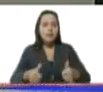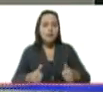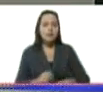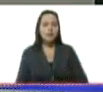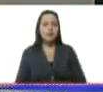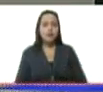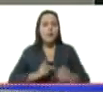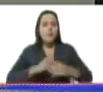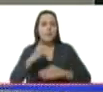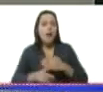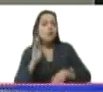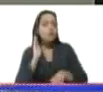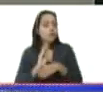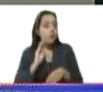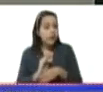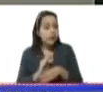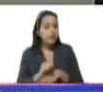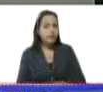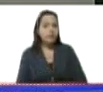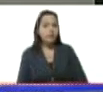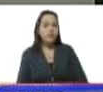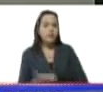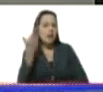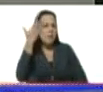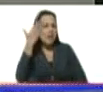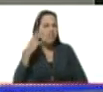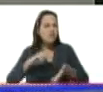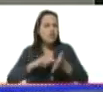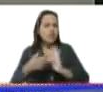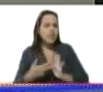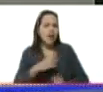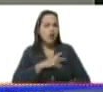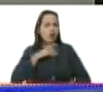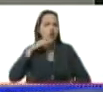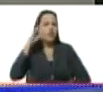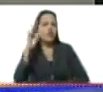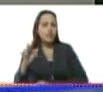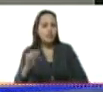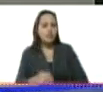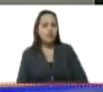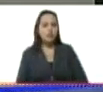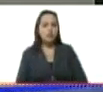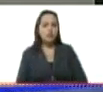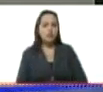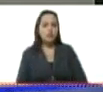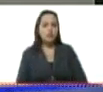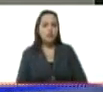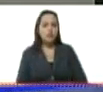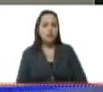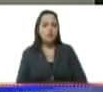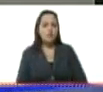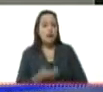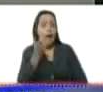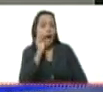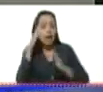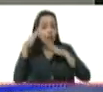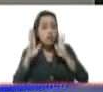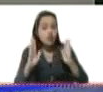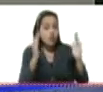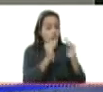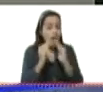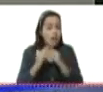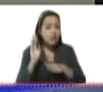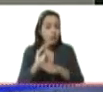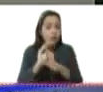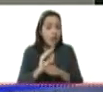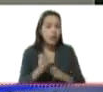campaña preventiva para saber qué es el coronavirus, para tomar todas las medidas preventivas en la casa, en el hogar, en